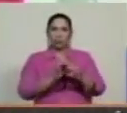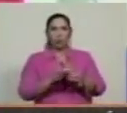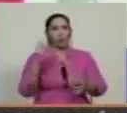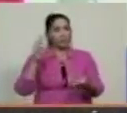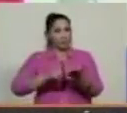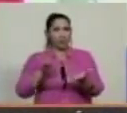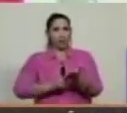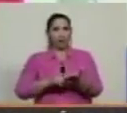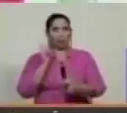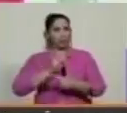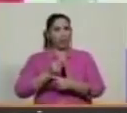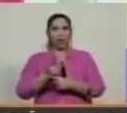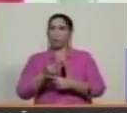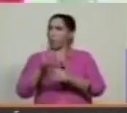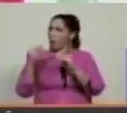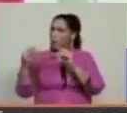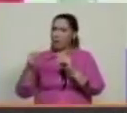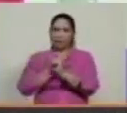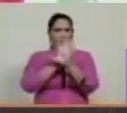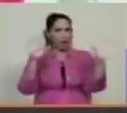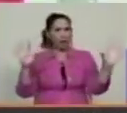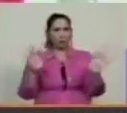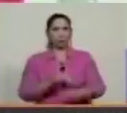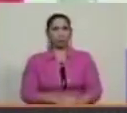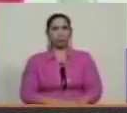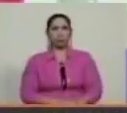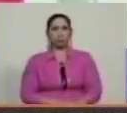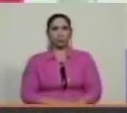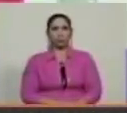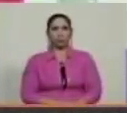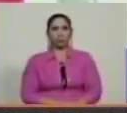verdad. Unidos de verdad. Porque el imperio